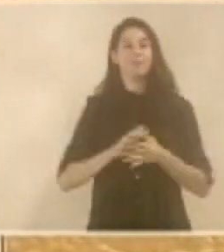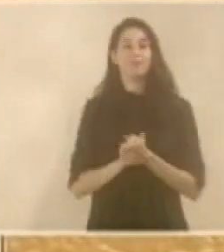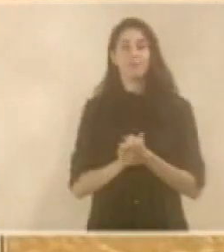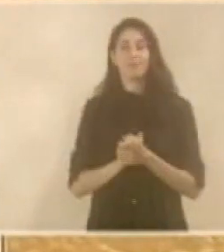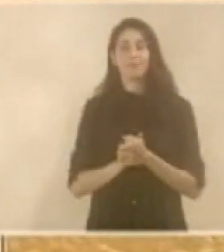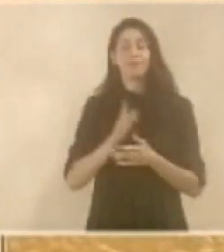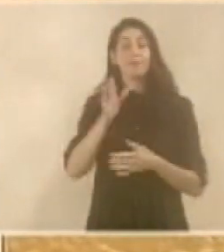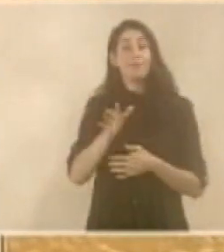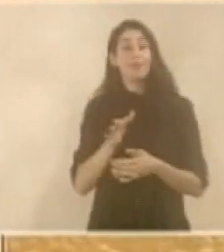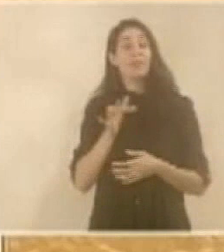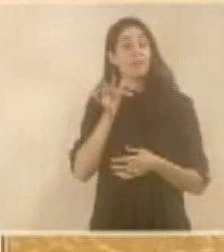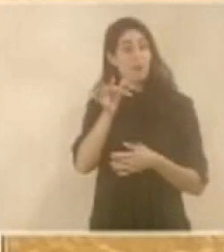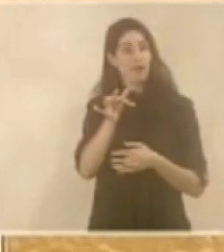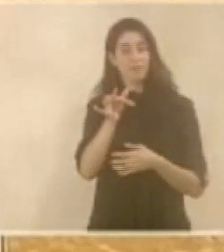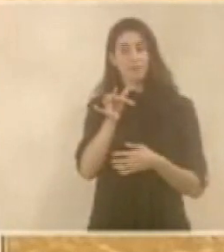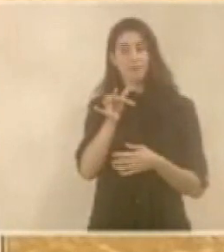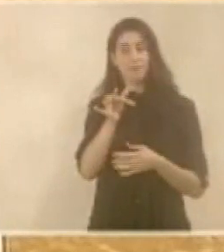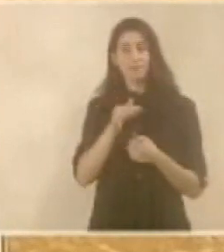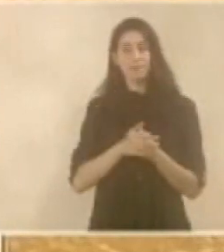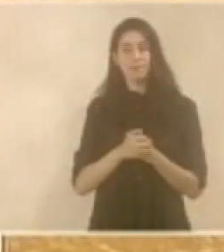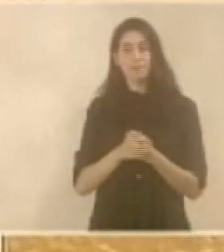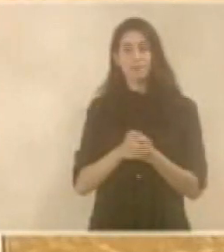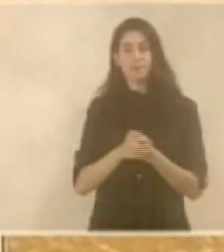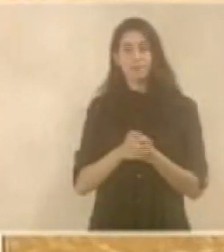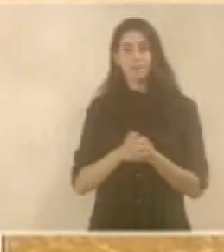Mayor. En mi función de Estado Mayor,